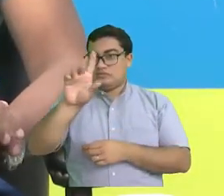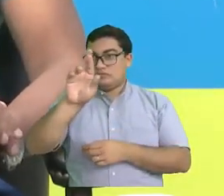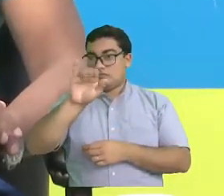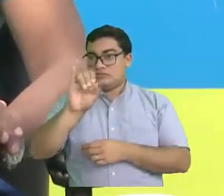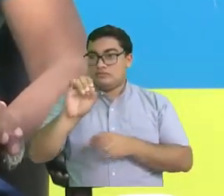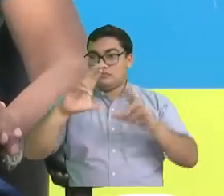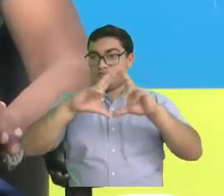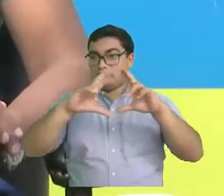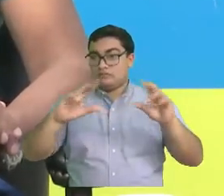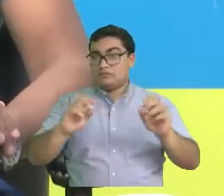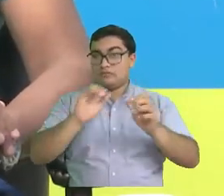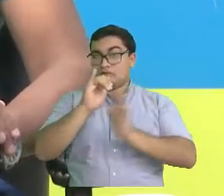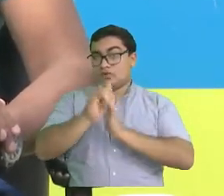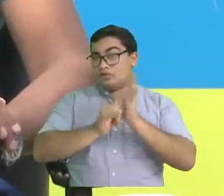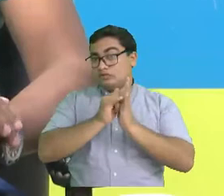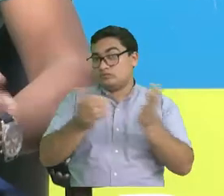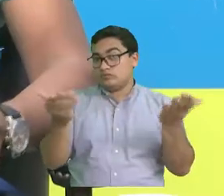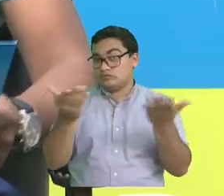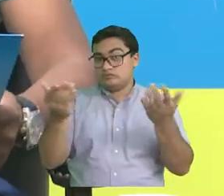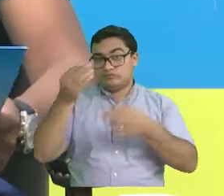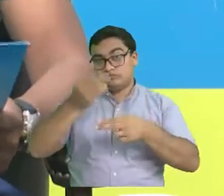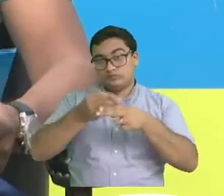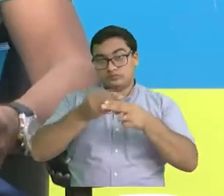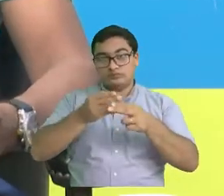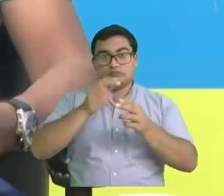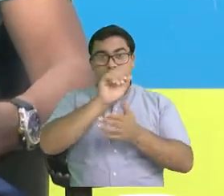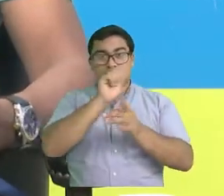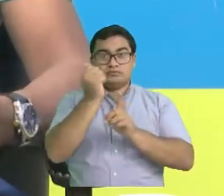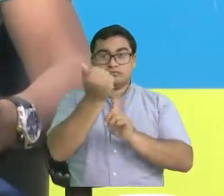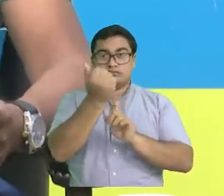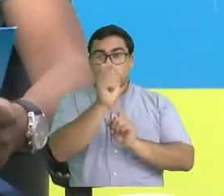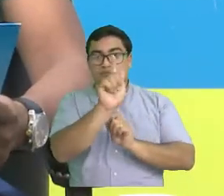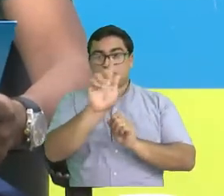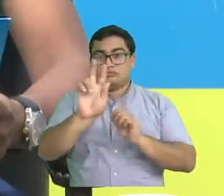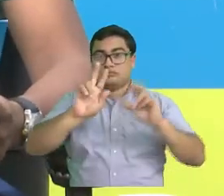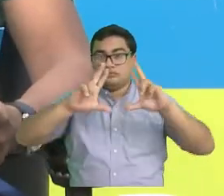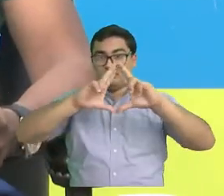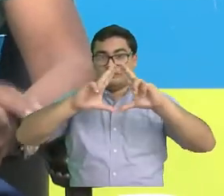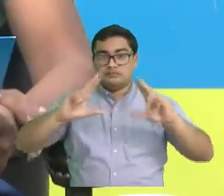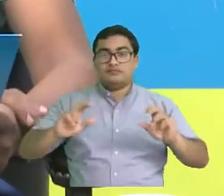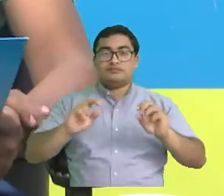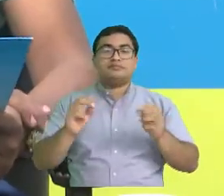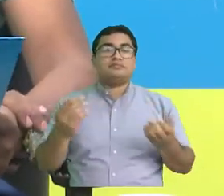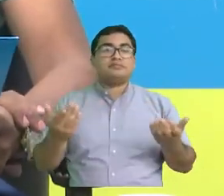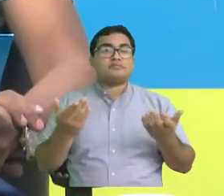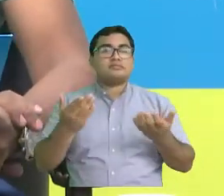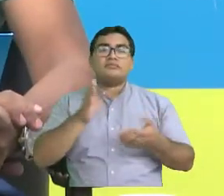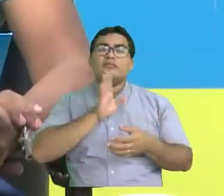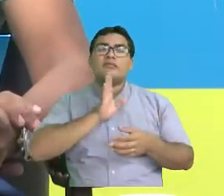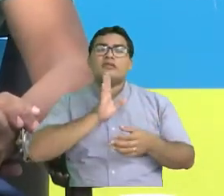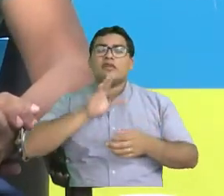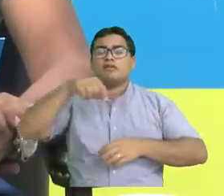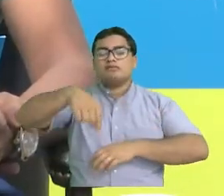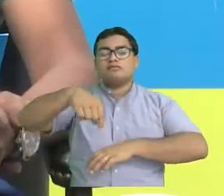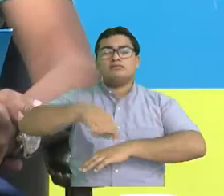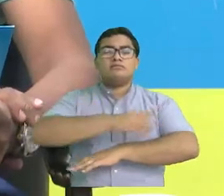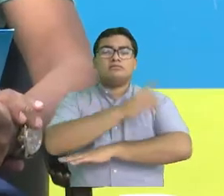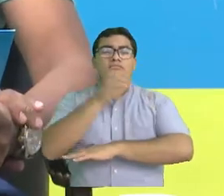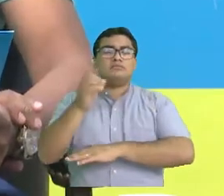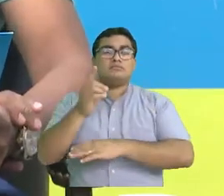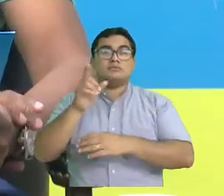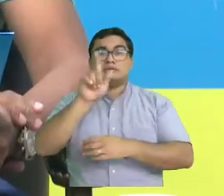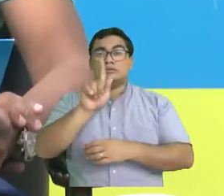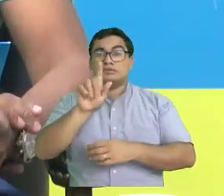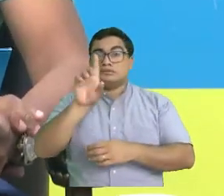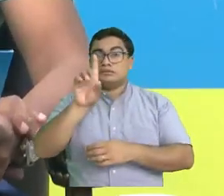nos ven en YouTube, nosotros en YouTube aparecemos como Asamblea TV NIC. El día de hoy estamos hablando sobre el trastorno por